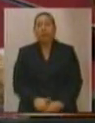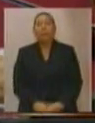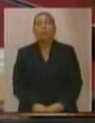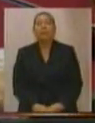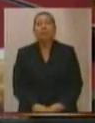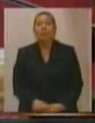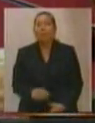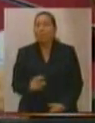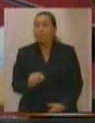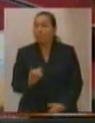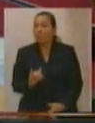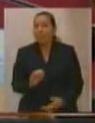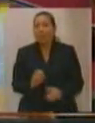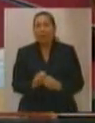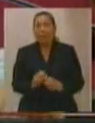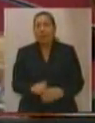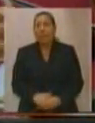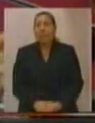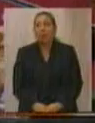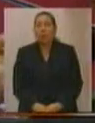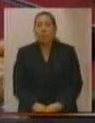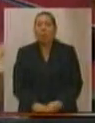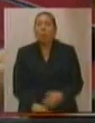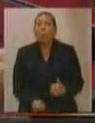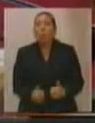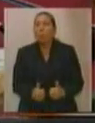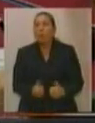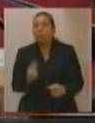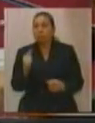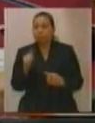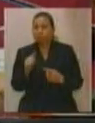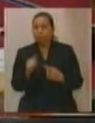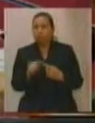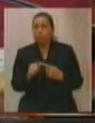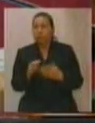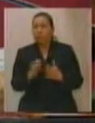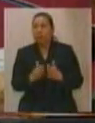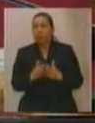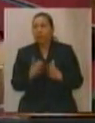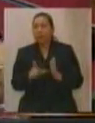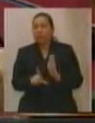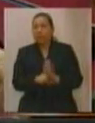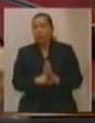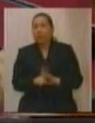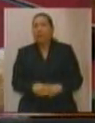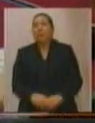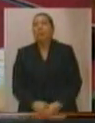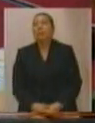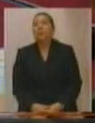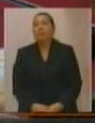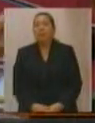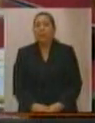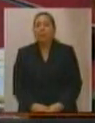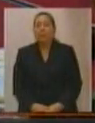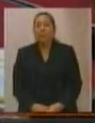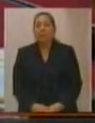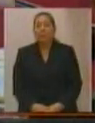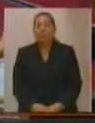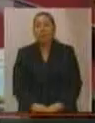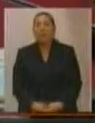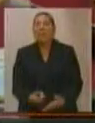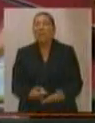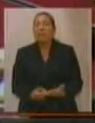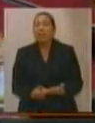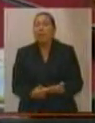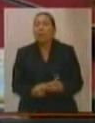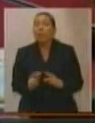particularmente no me queda claro aún cuál es el objetivo de este proyecto de ley. Es decir, en lo particular, ¿a qué